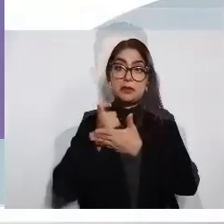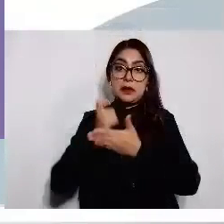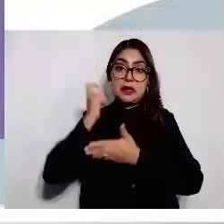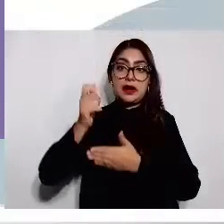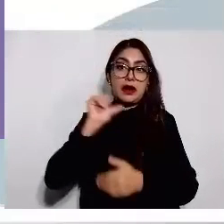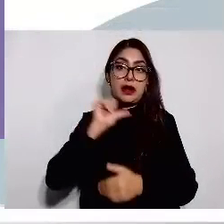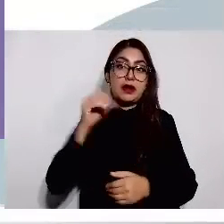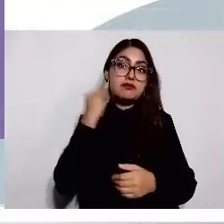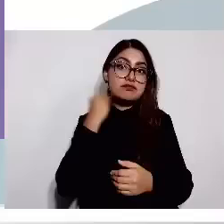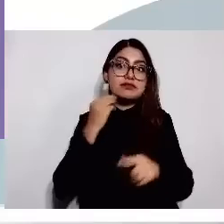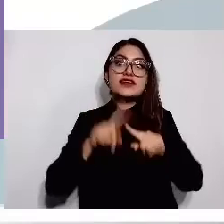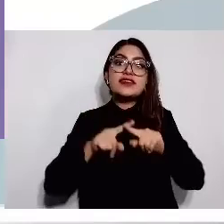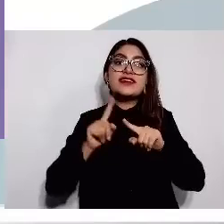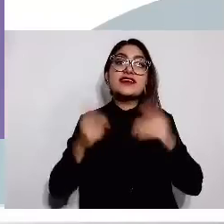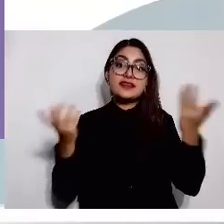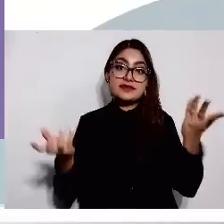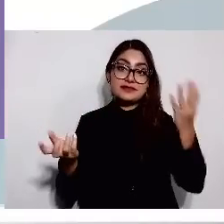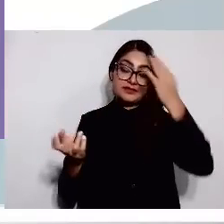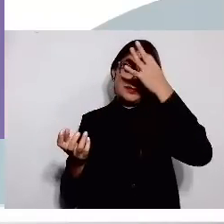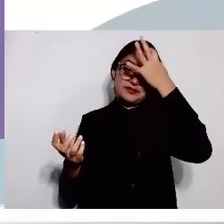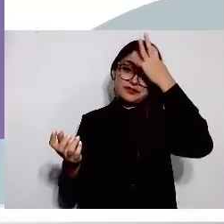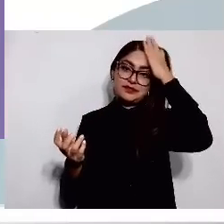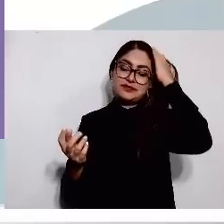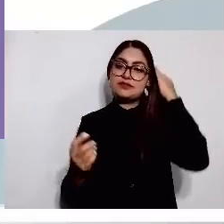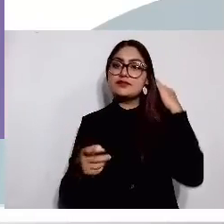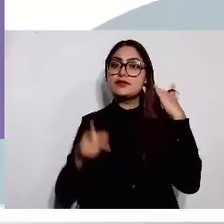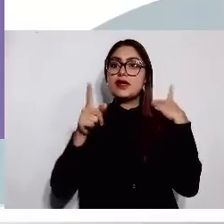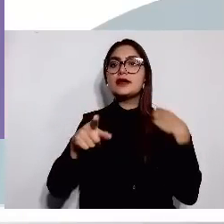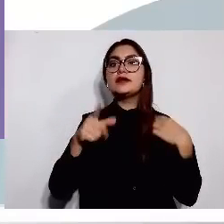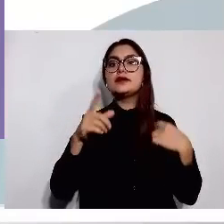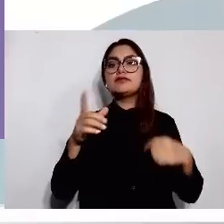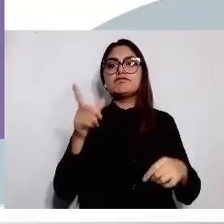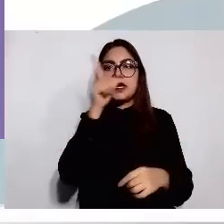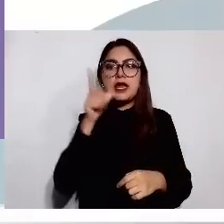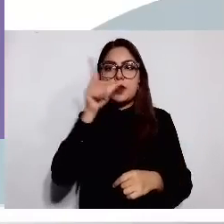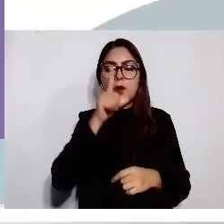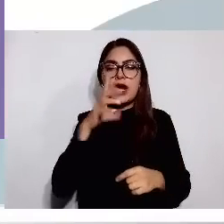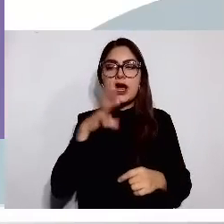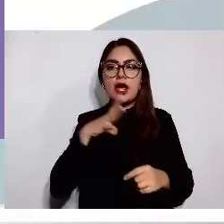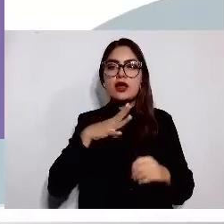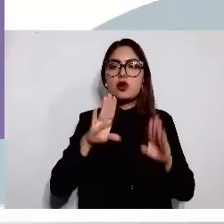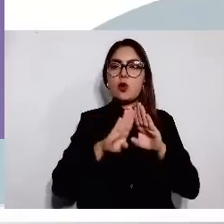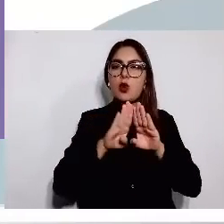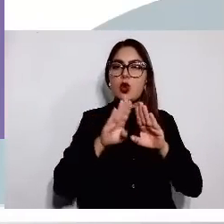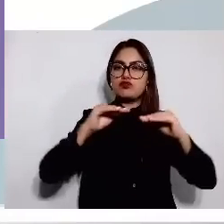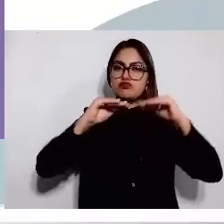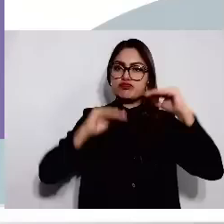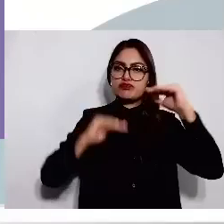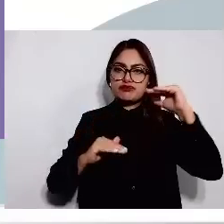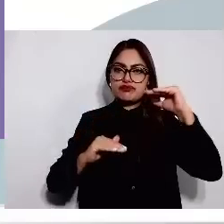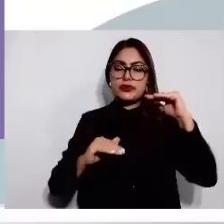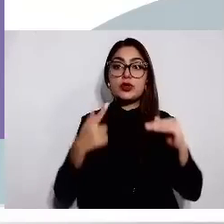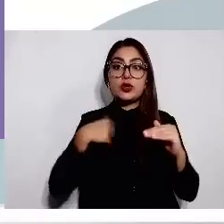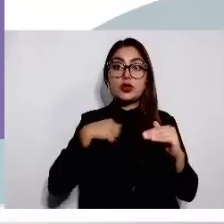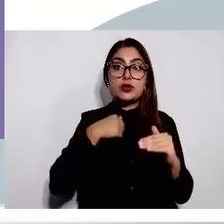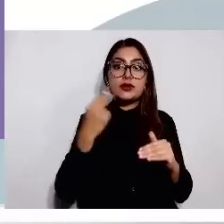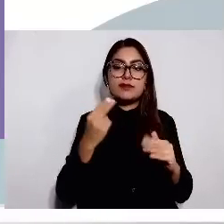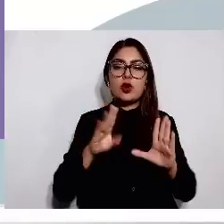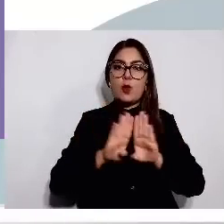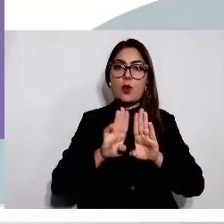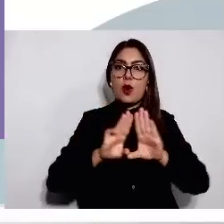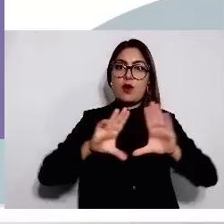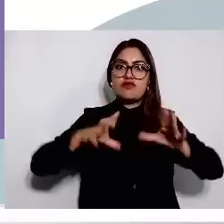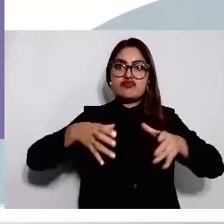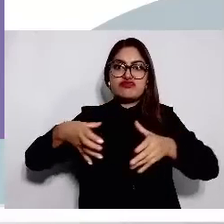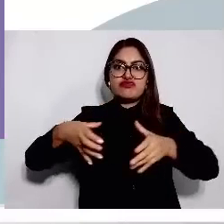crea, en el lenguaje se crea una desigualdad. Entonces, tenemos que desmonopolizar, como romper con estos